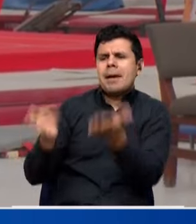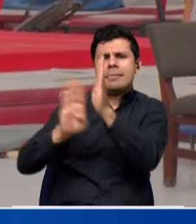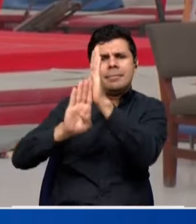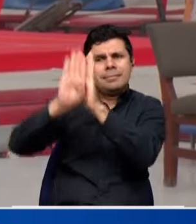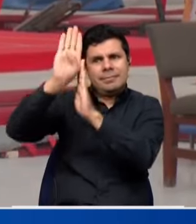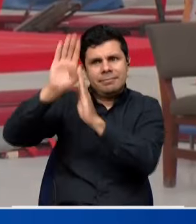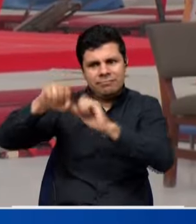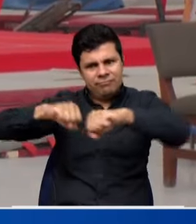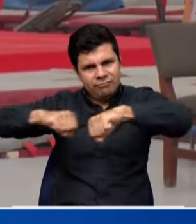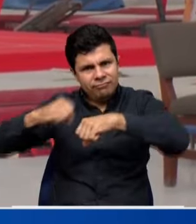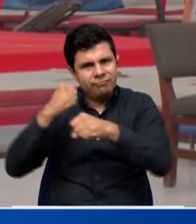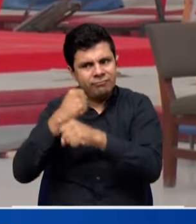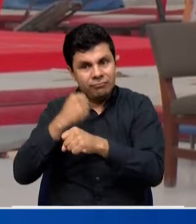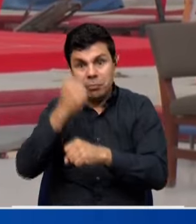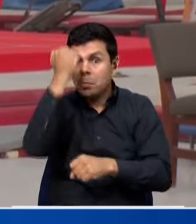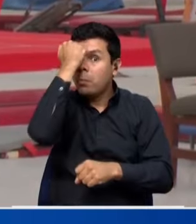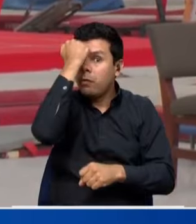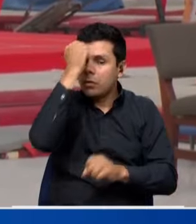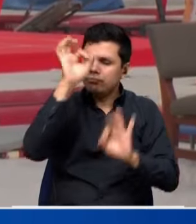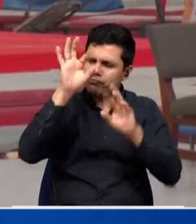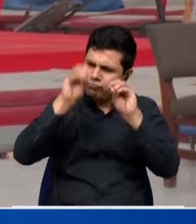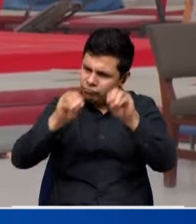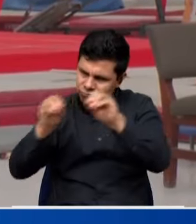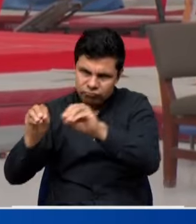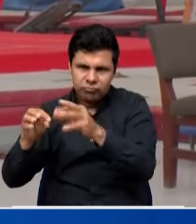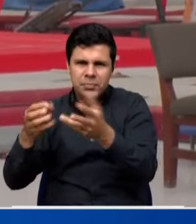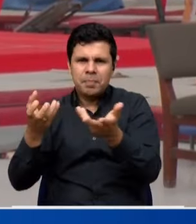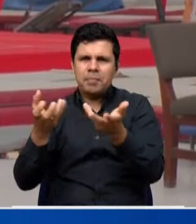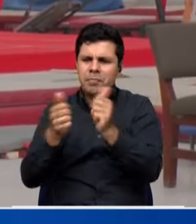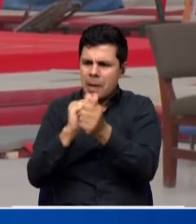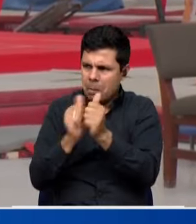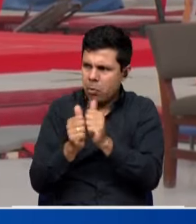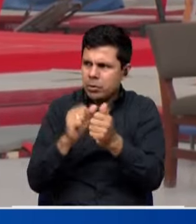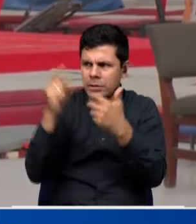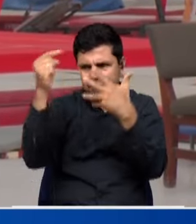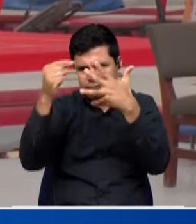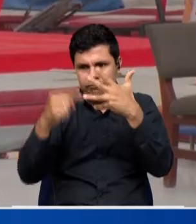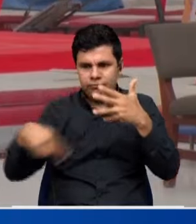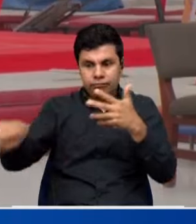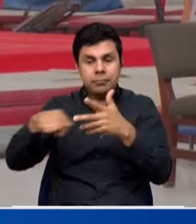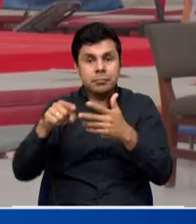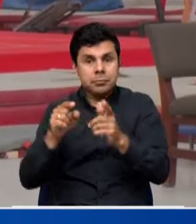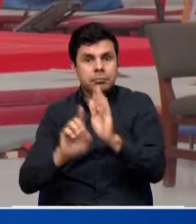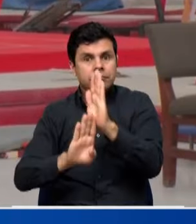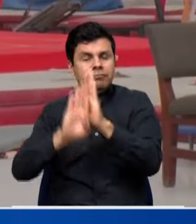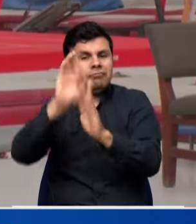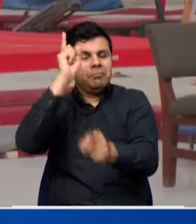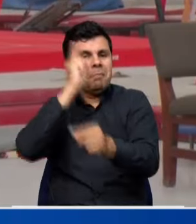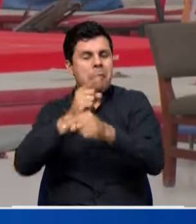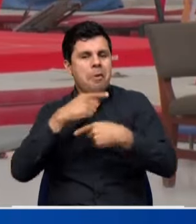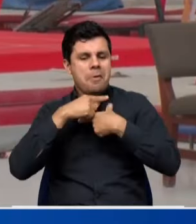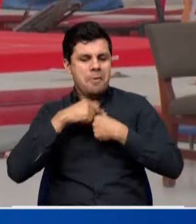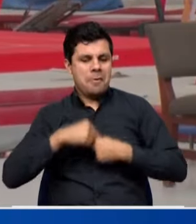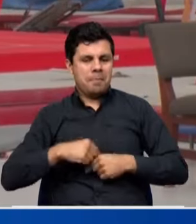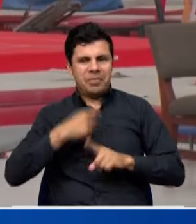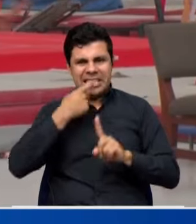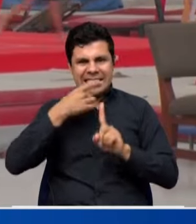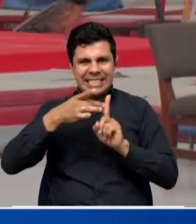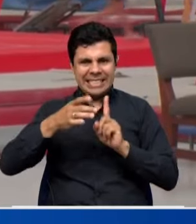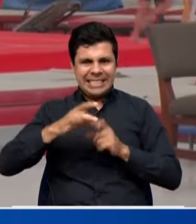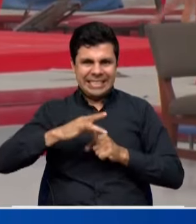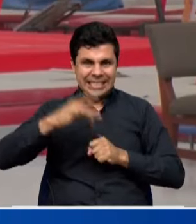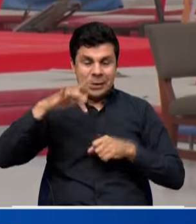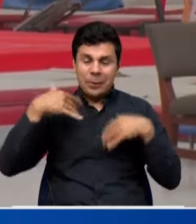secretos para el profesor Jairo Ruiz, para Ángel Barajas y para lograr esta medalla olímpica que nos entregan el día de hoy. Arturo, yo